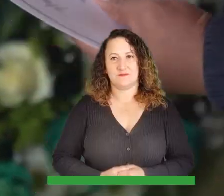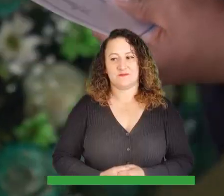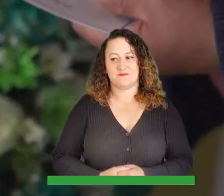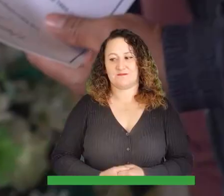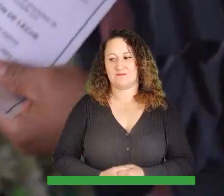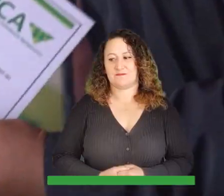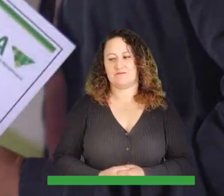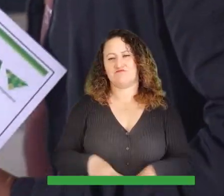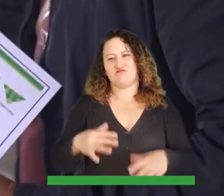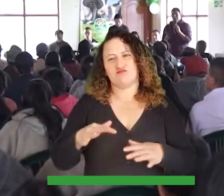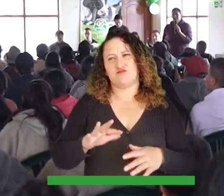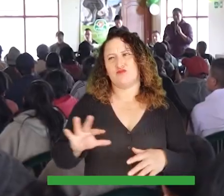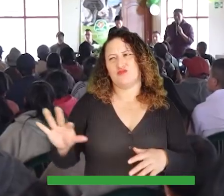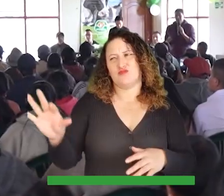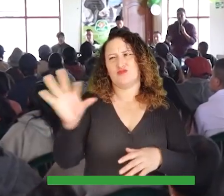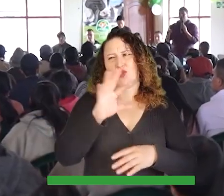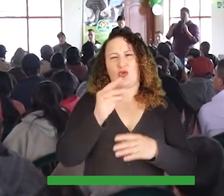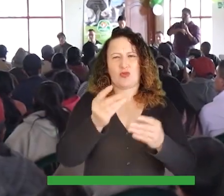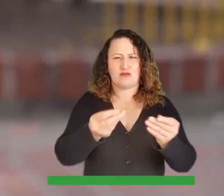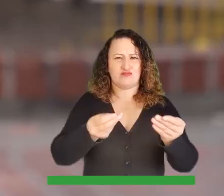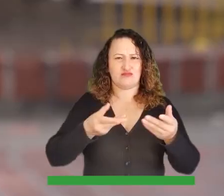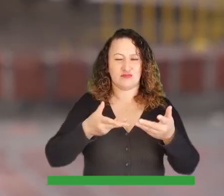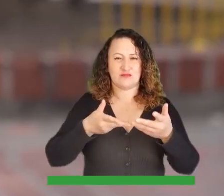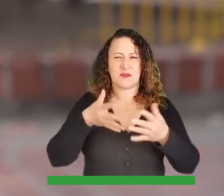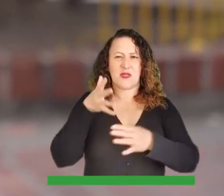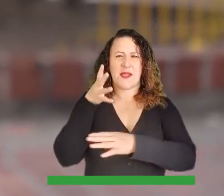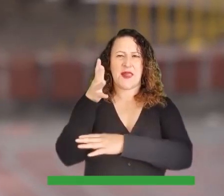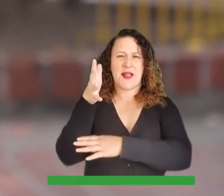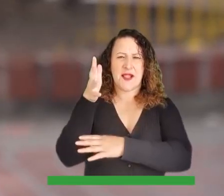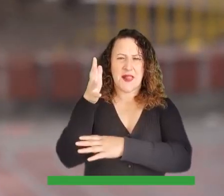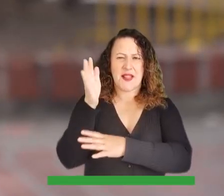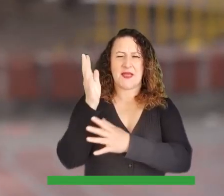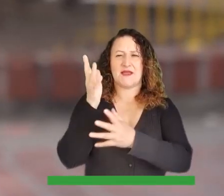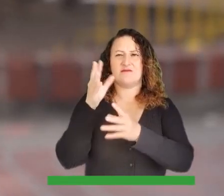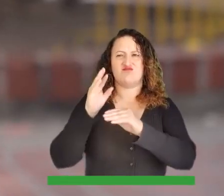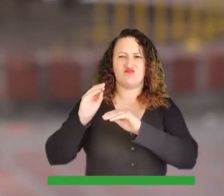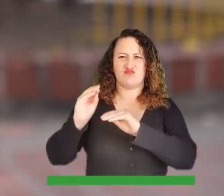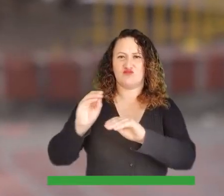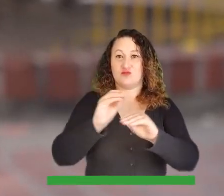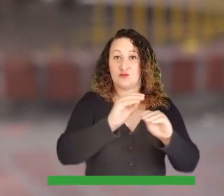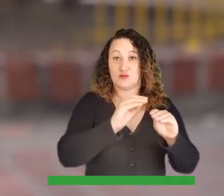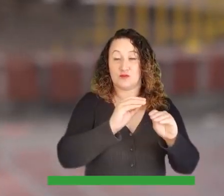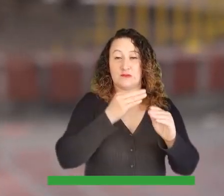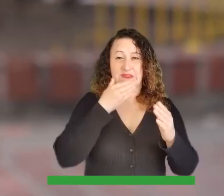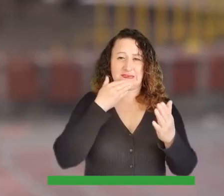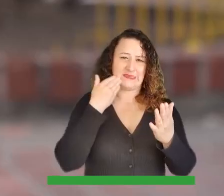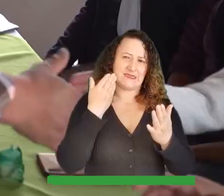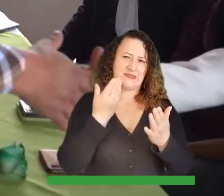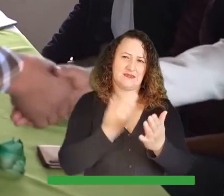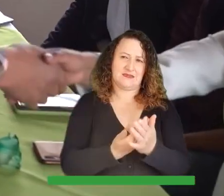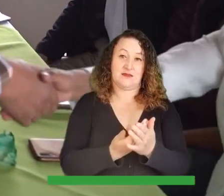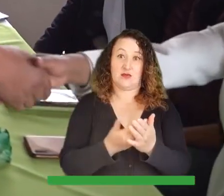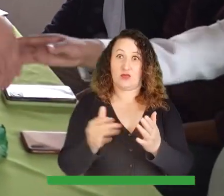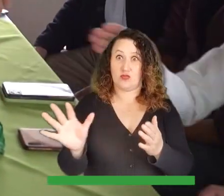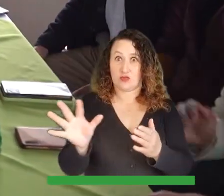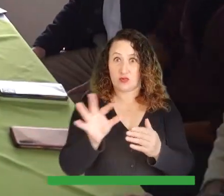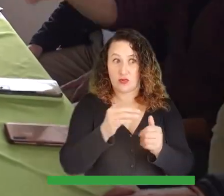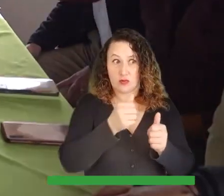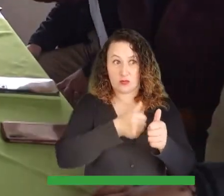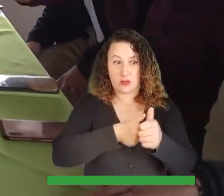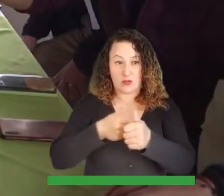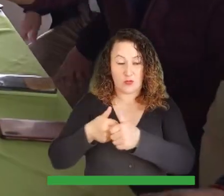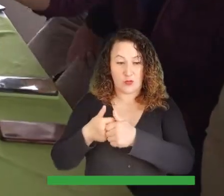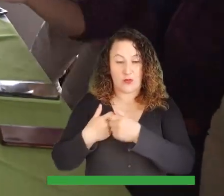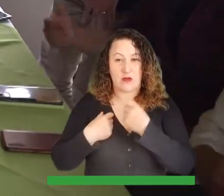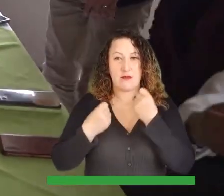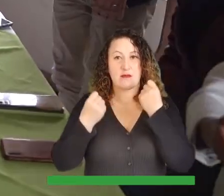Y agradecer a todos los que nos dieron esas charlas, esas capacitaciones, para que cada uno de nosotros podamos entender y